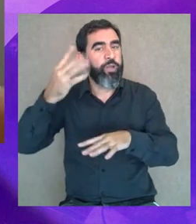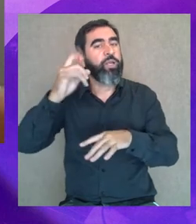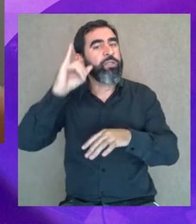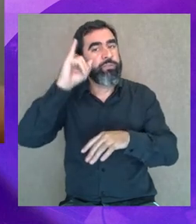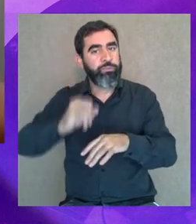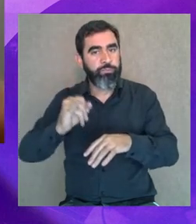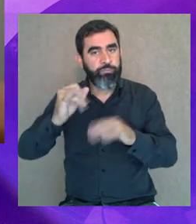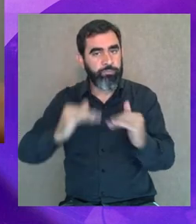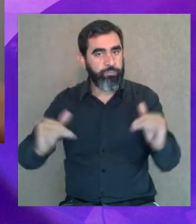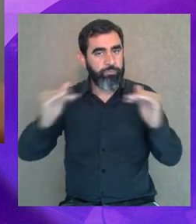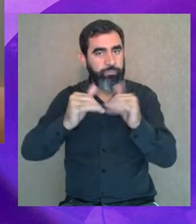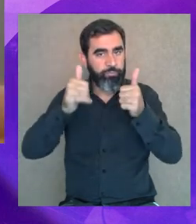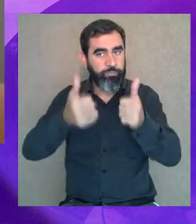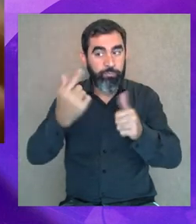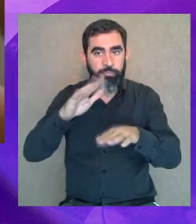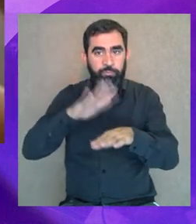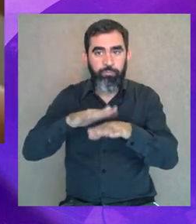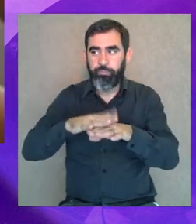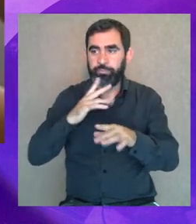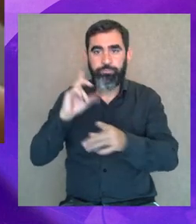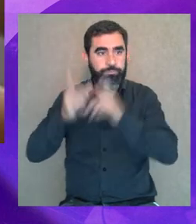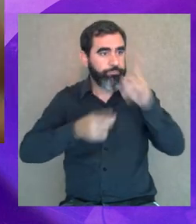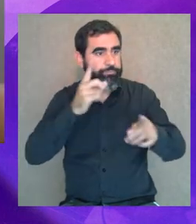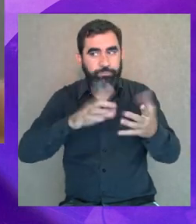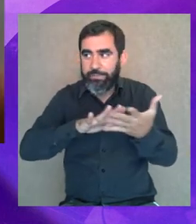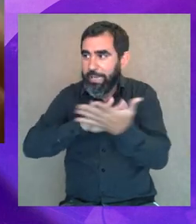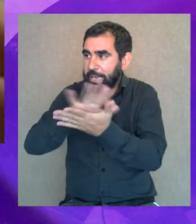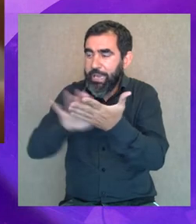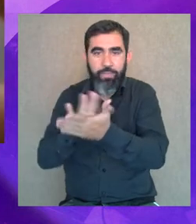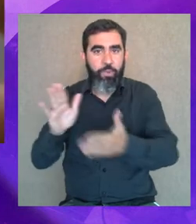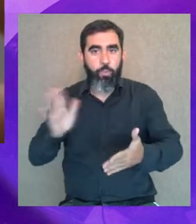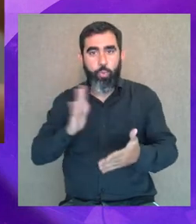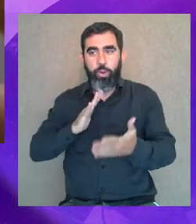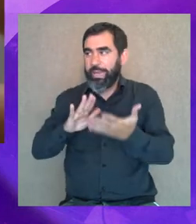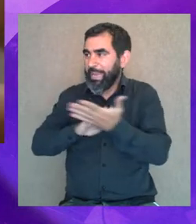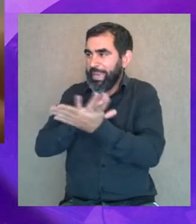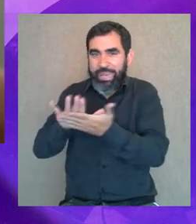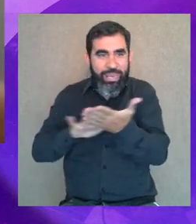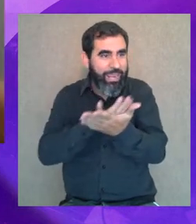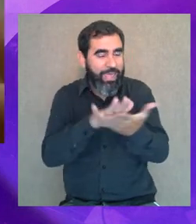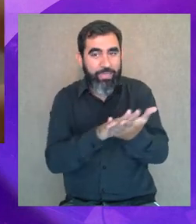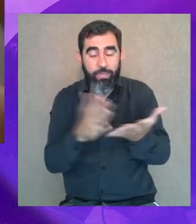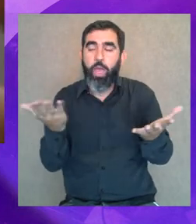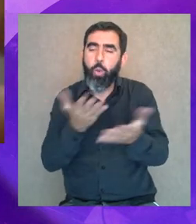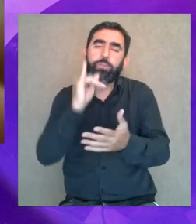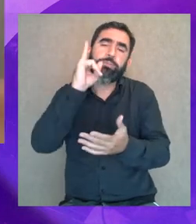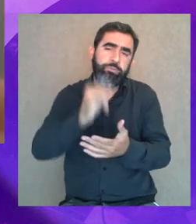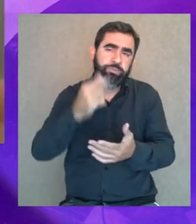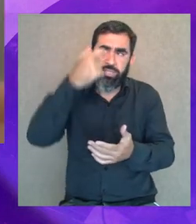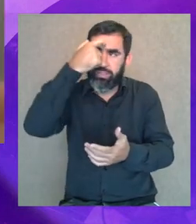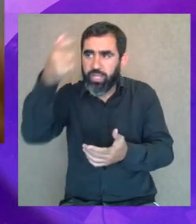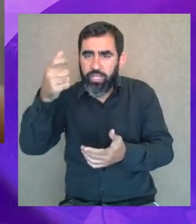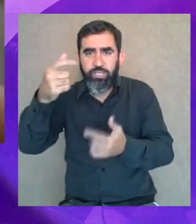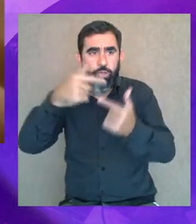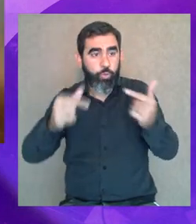era yo era bien pero al subir el escenario no había ninguna mujer ninguna mujer como ahora en